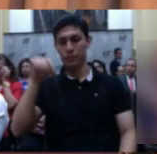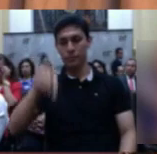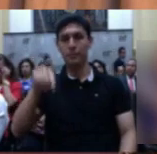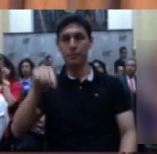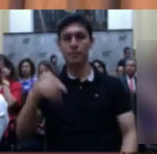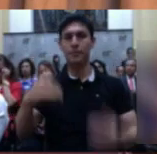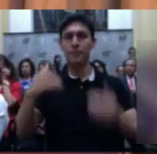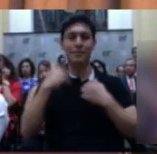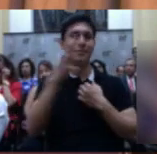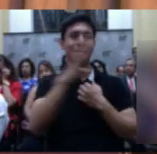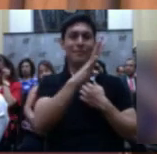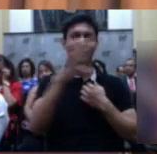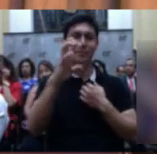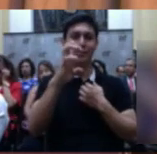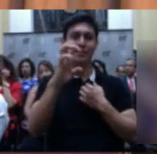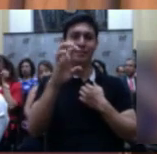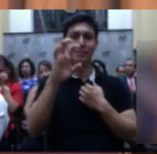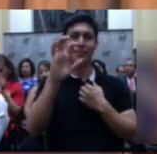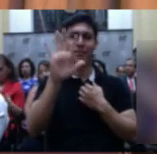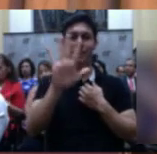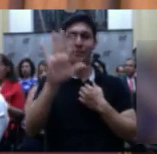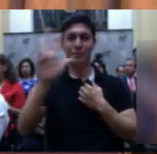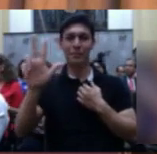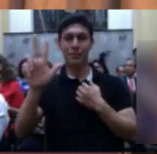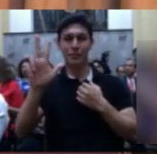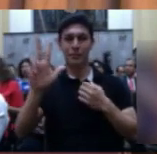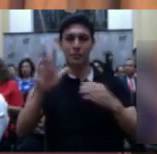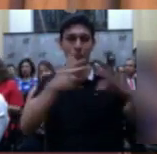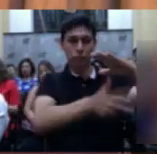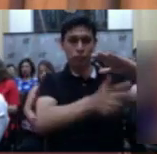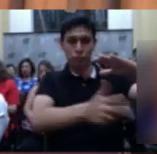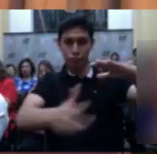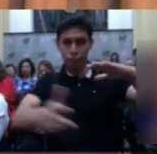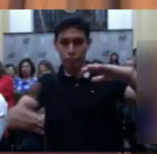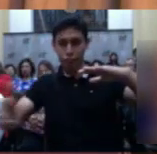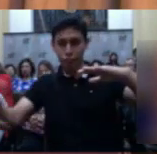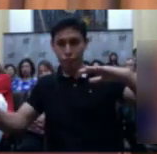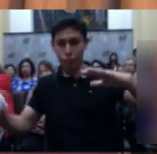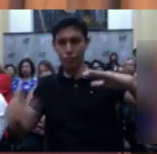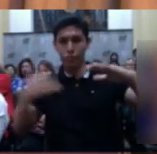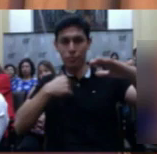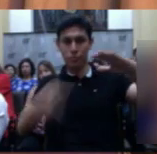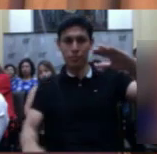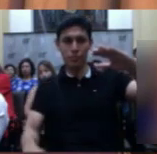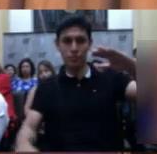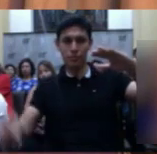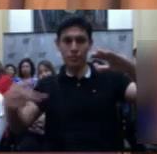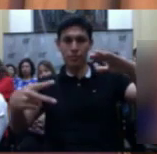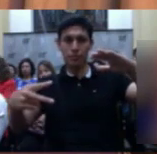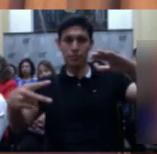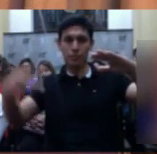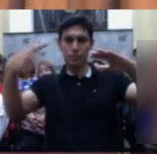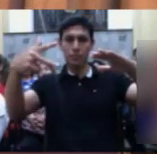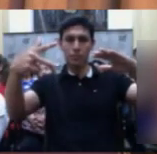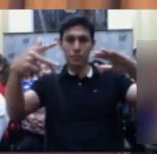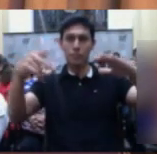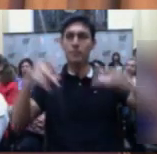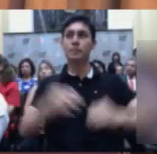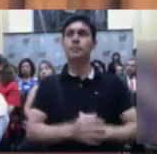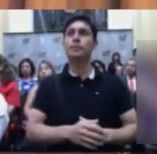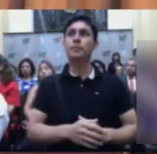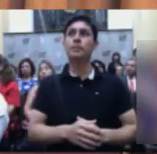con 573 espacios distribuidos en tres niveles, lo que nos ha permitido ordenar el estacionamiento